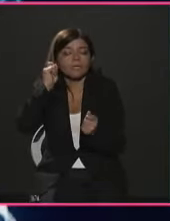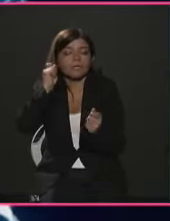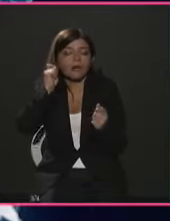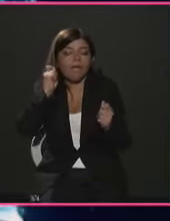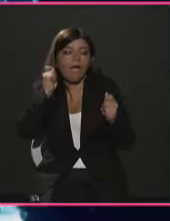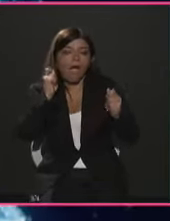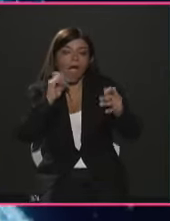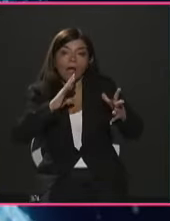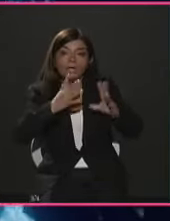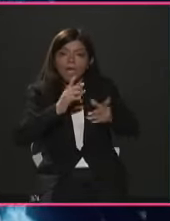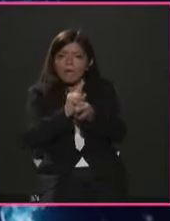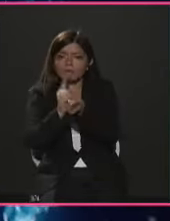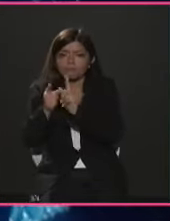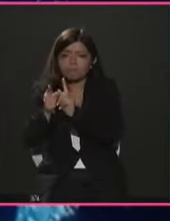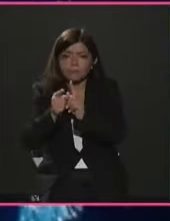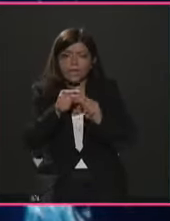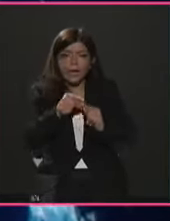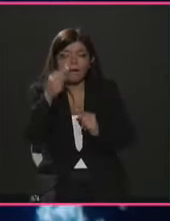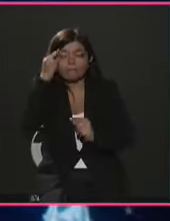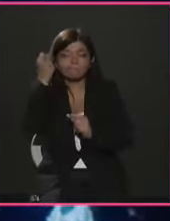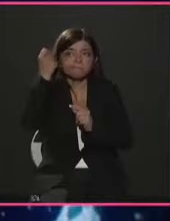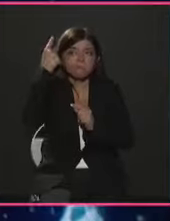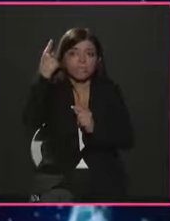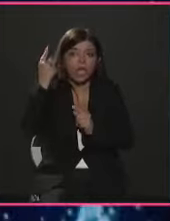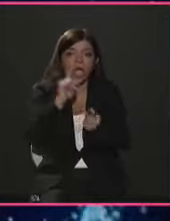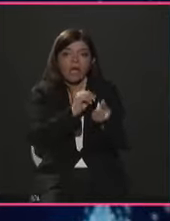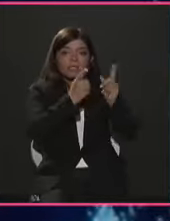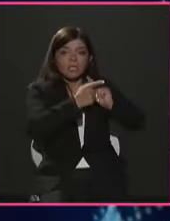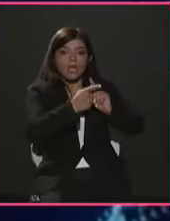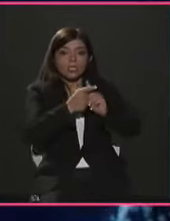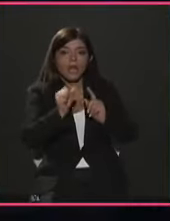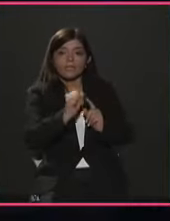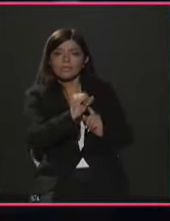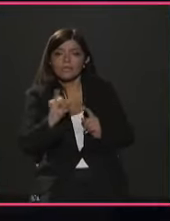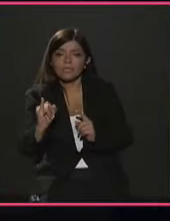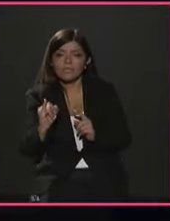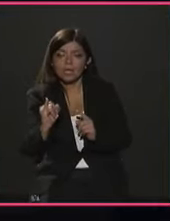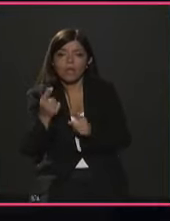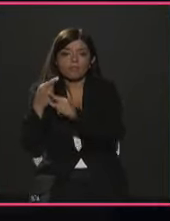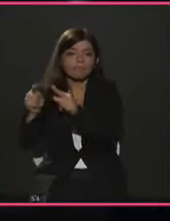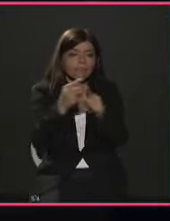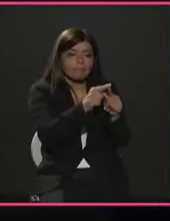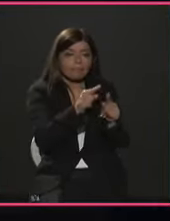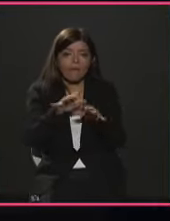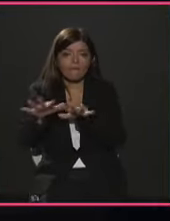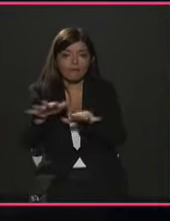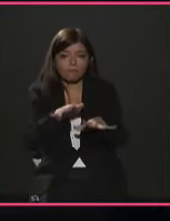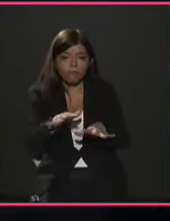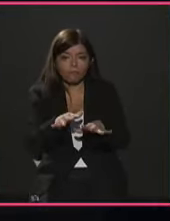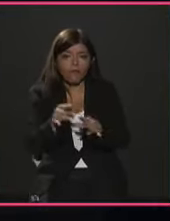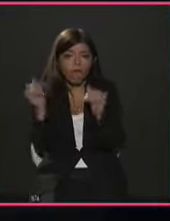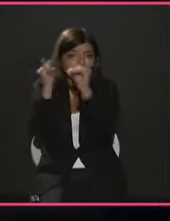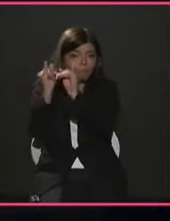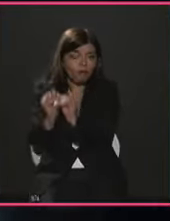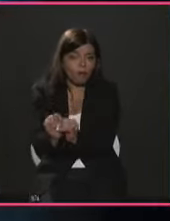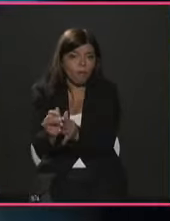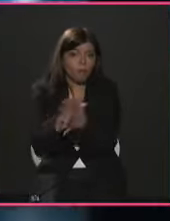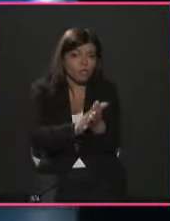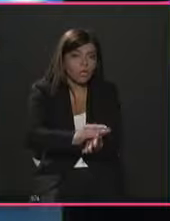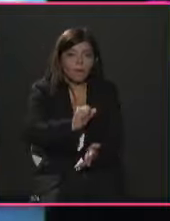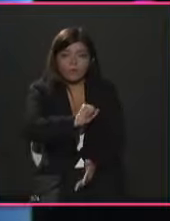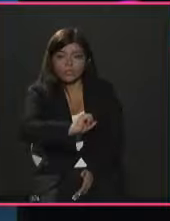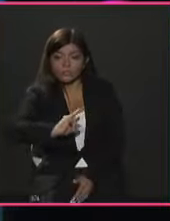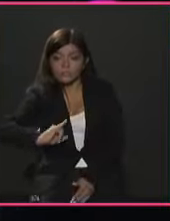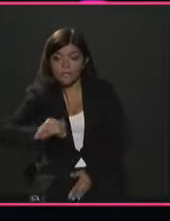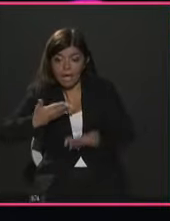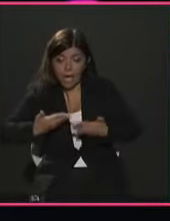nuestro mundo la ideología es diferente de lai En las siguientes maneras la Inteligencia artificial